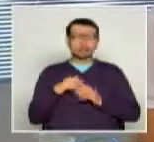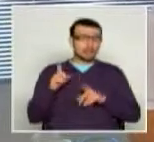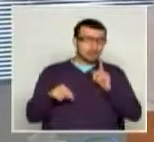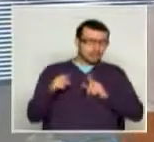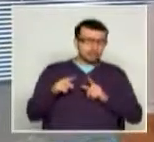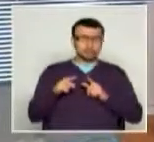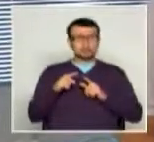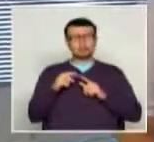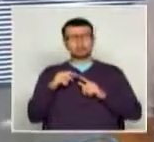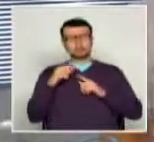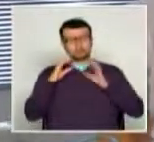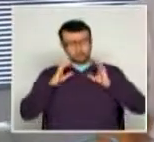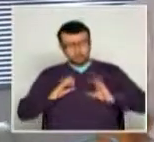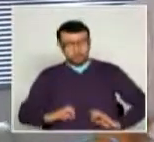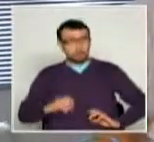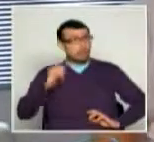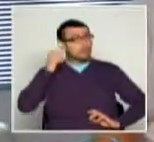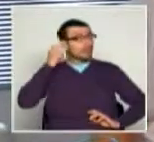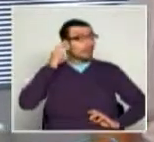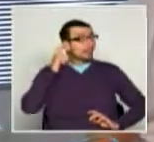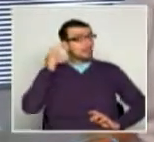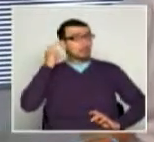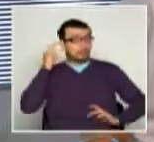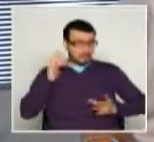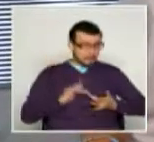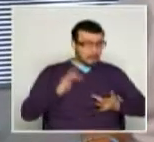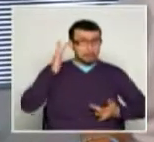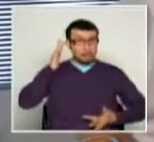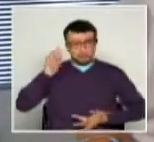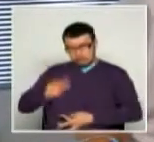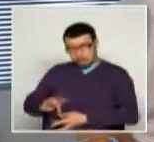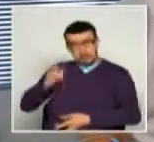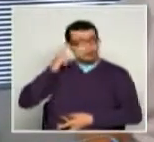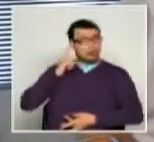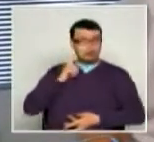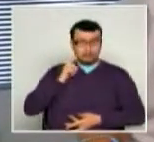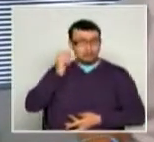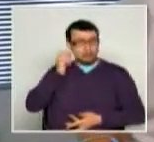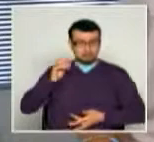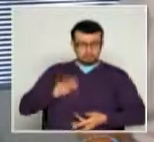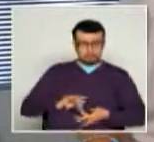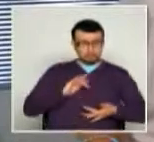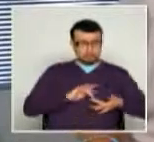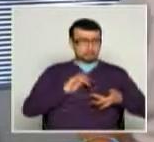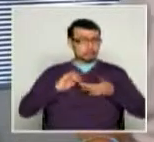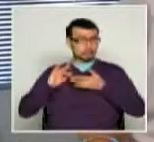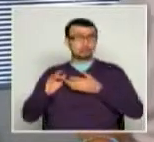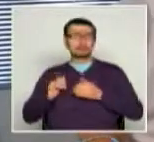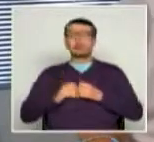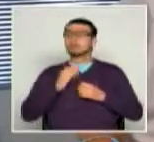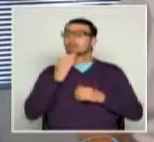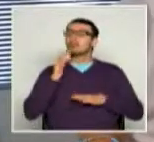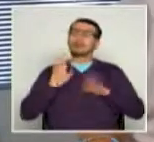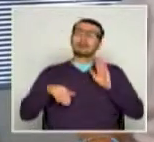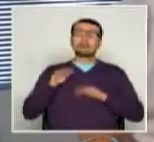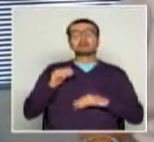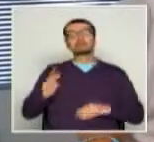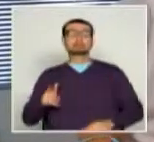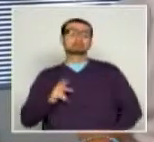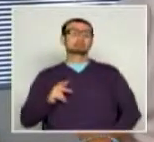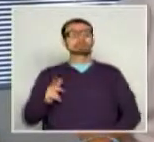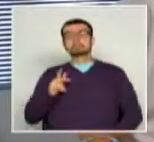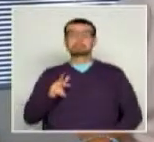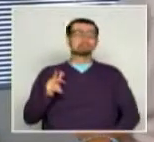de nuestro cuerpo. En el caso más común que se ha observado es que uno va por la calle y ve